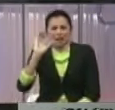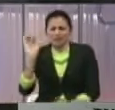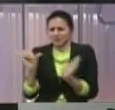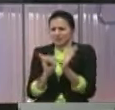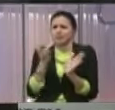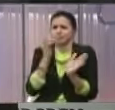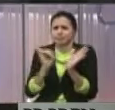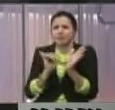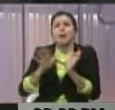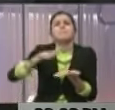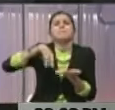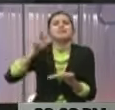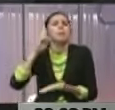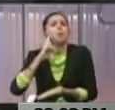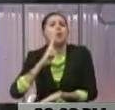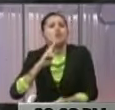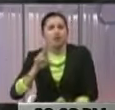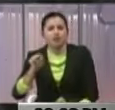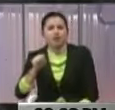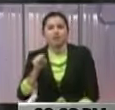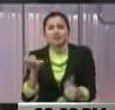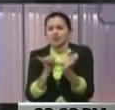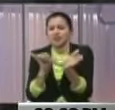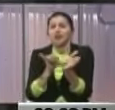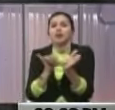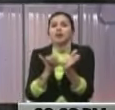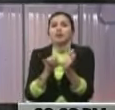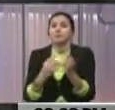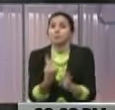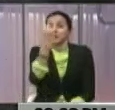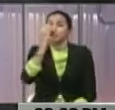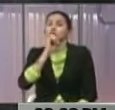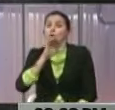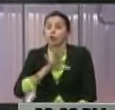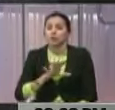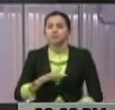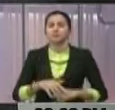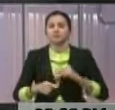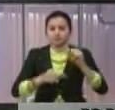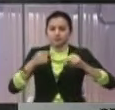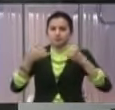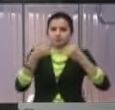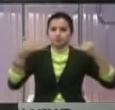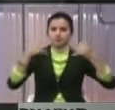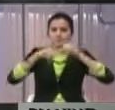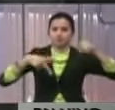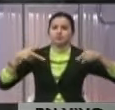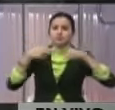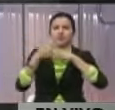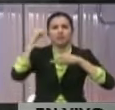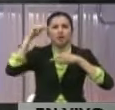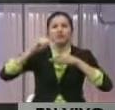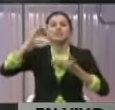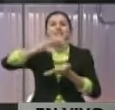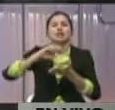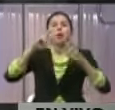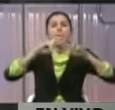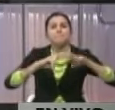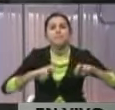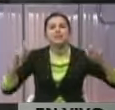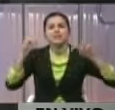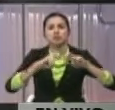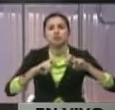Plaza Bolívar. Y en un hecho que podemos decir que es histórico. Vamos a inaugurar el día de hoy el Centro de